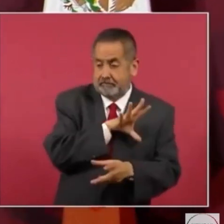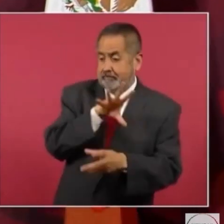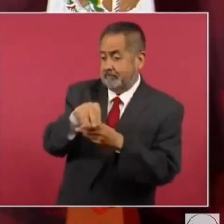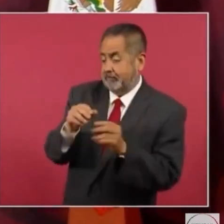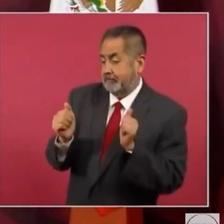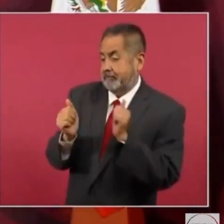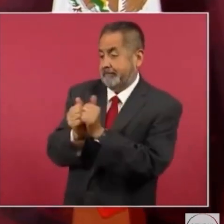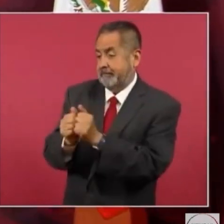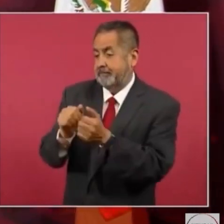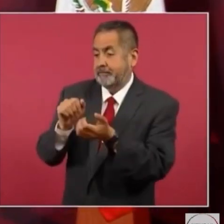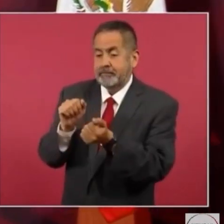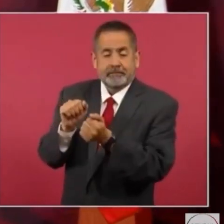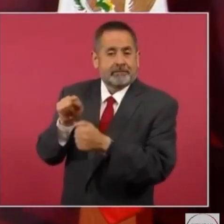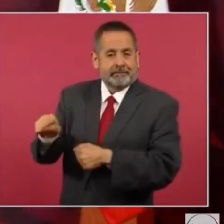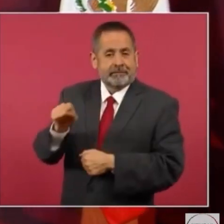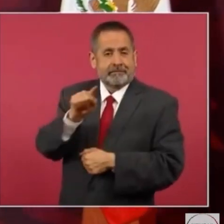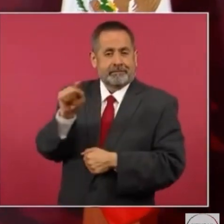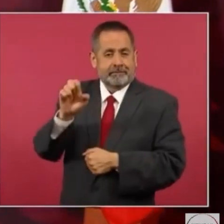Aguilar Camín,